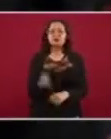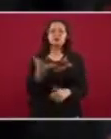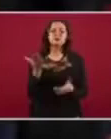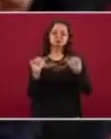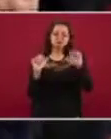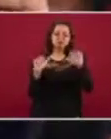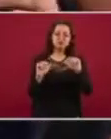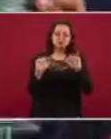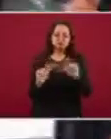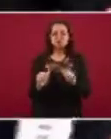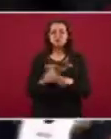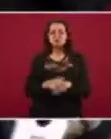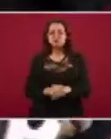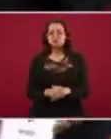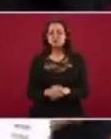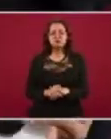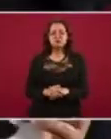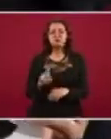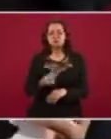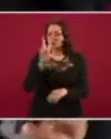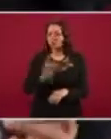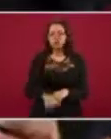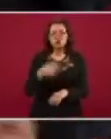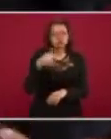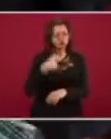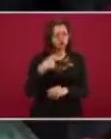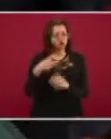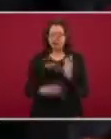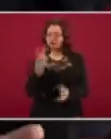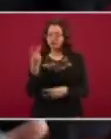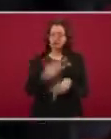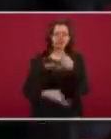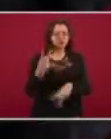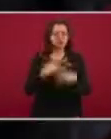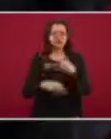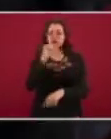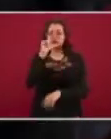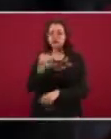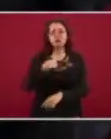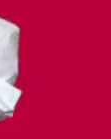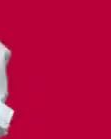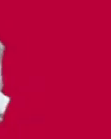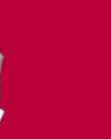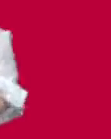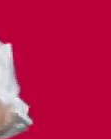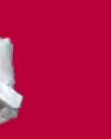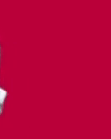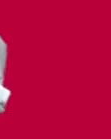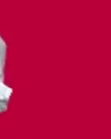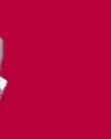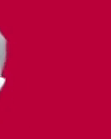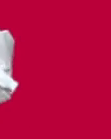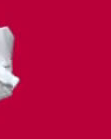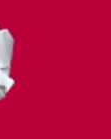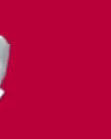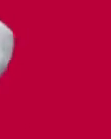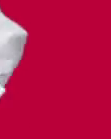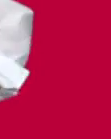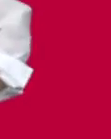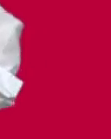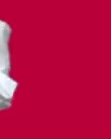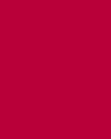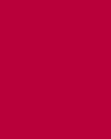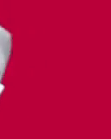yo ya sin mejor no pretendo venir a la mañanera porque no tiene caso que me discriminen no no no no te vayas